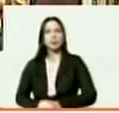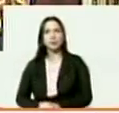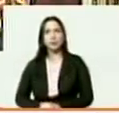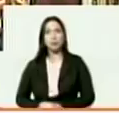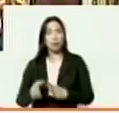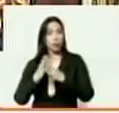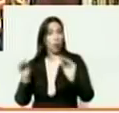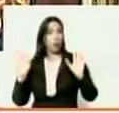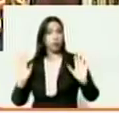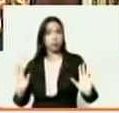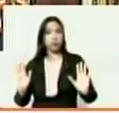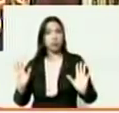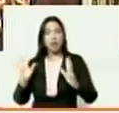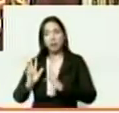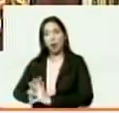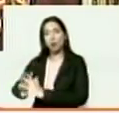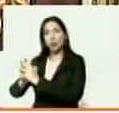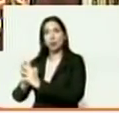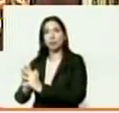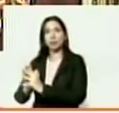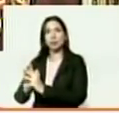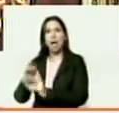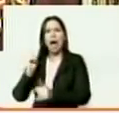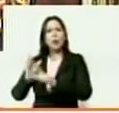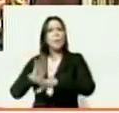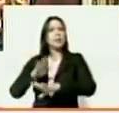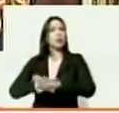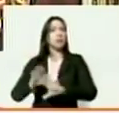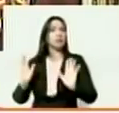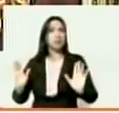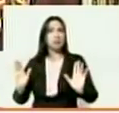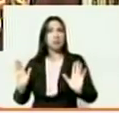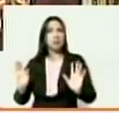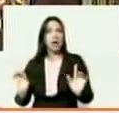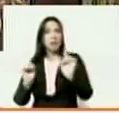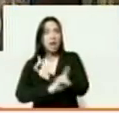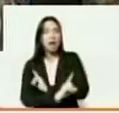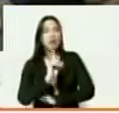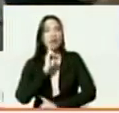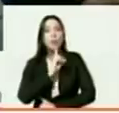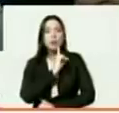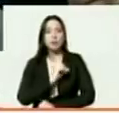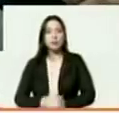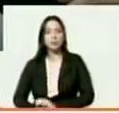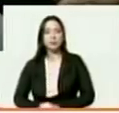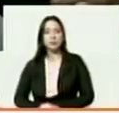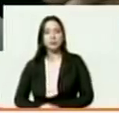Todos, en Estados Unidos. Algo pasó para que cambiaran eso.